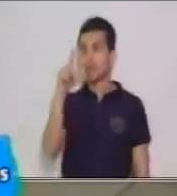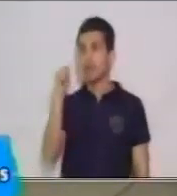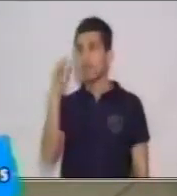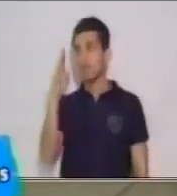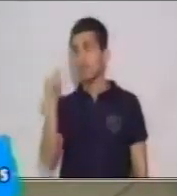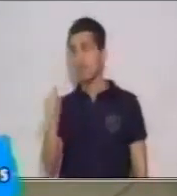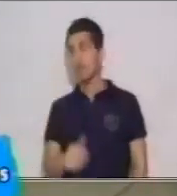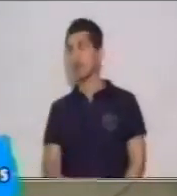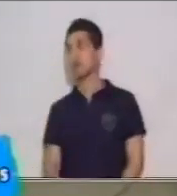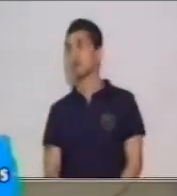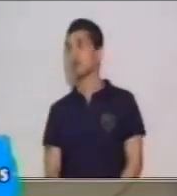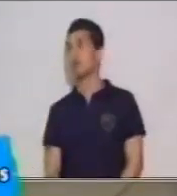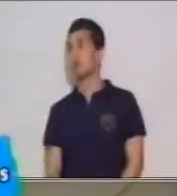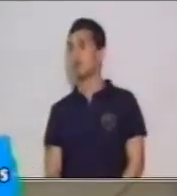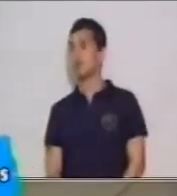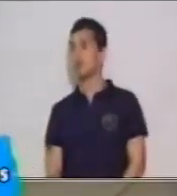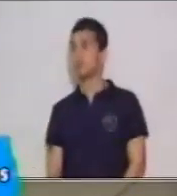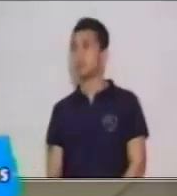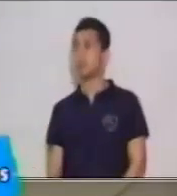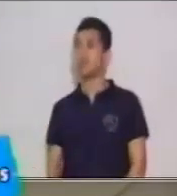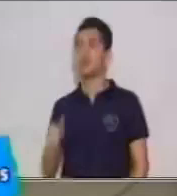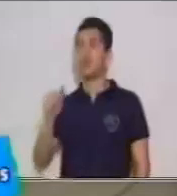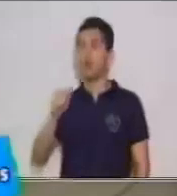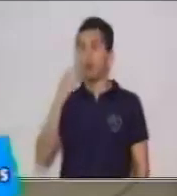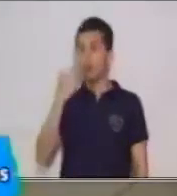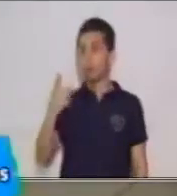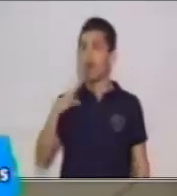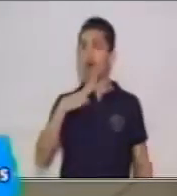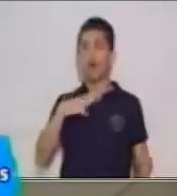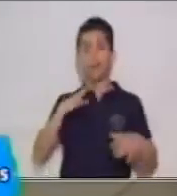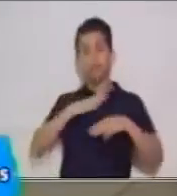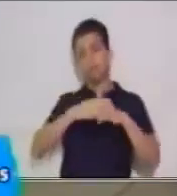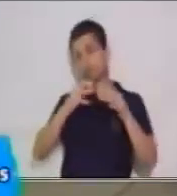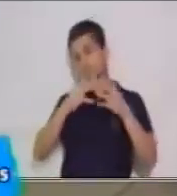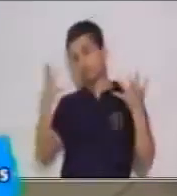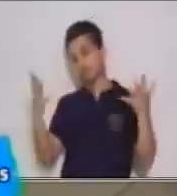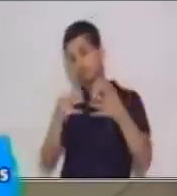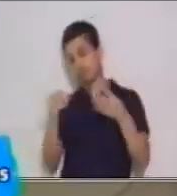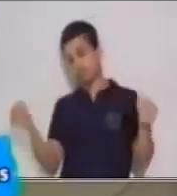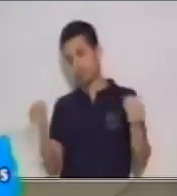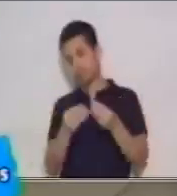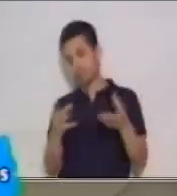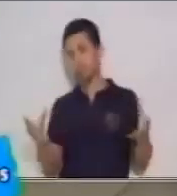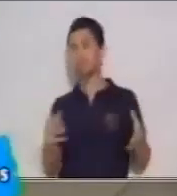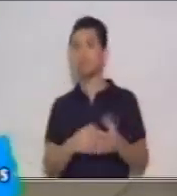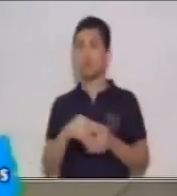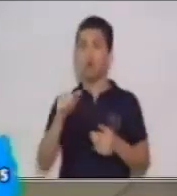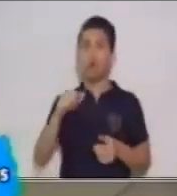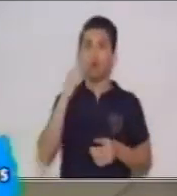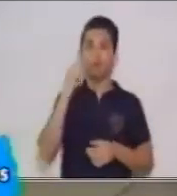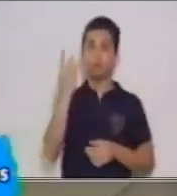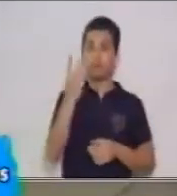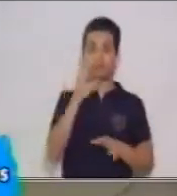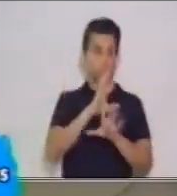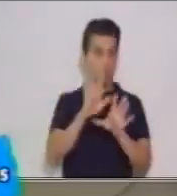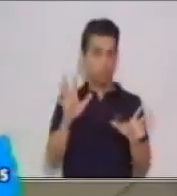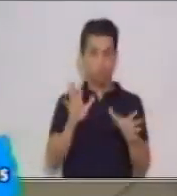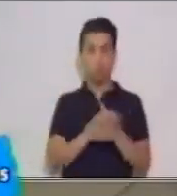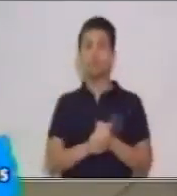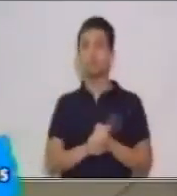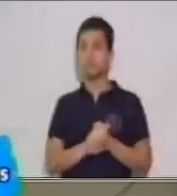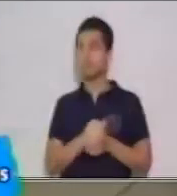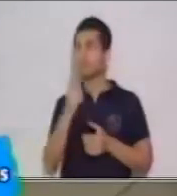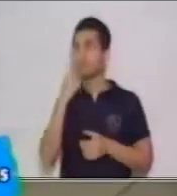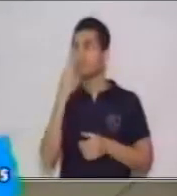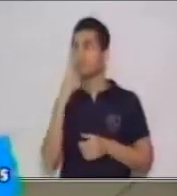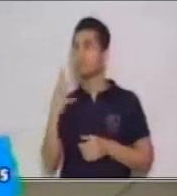las sílabas se dividen en las que vamos a ver hoy. Hay muchas más clasificaciones, pero hoy vamos a ver tres clasificaciones. Vamos